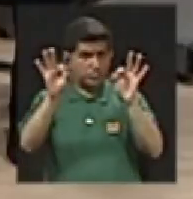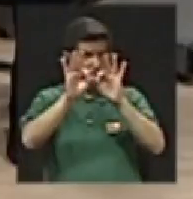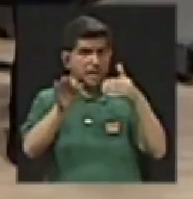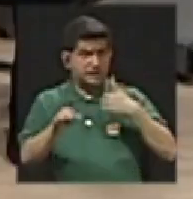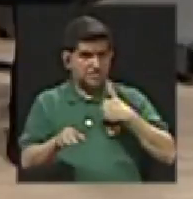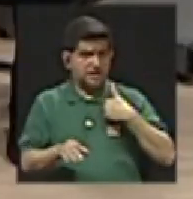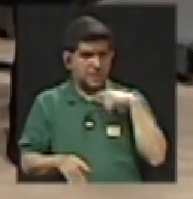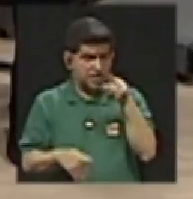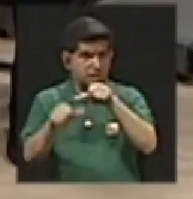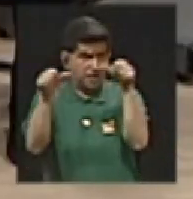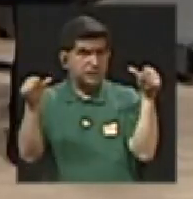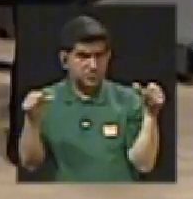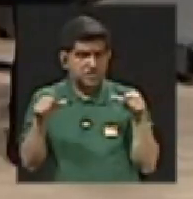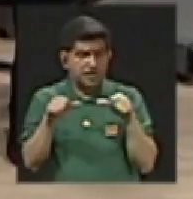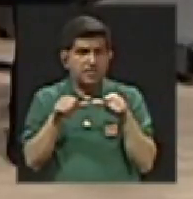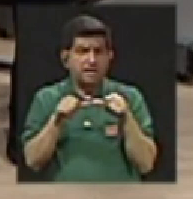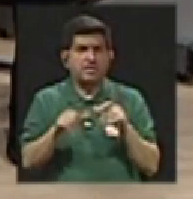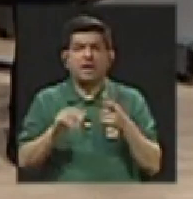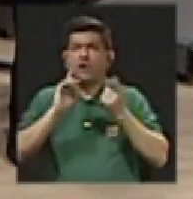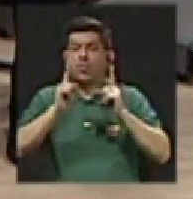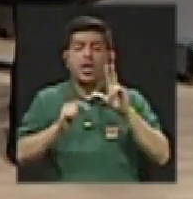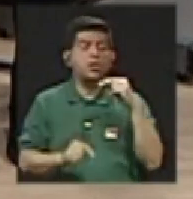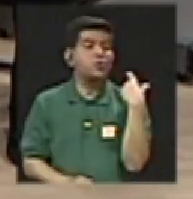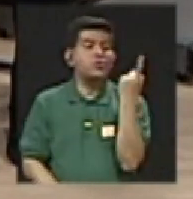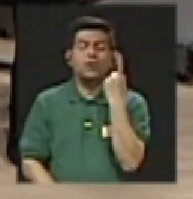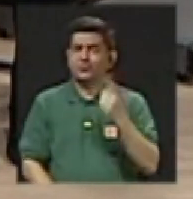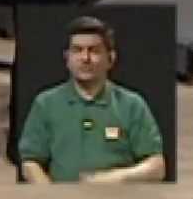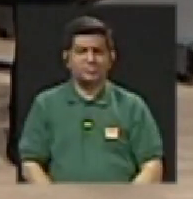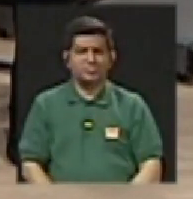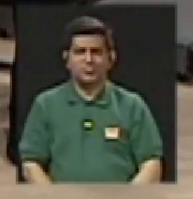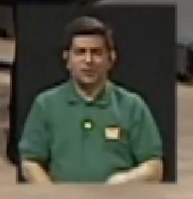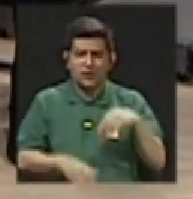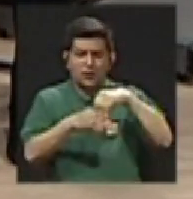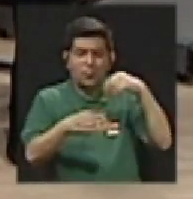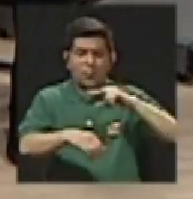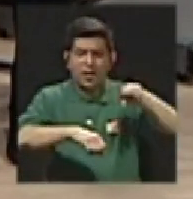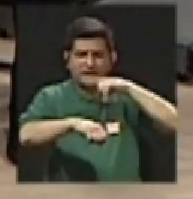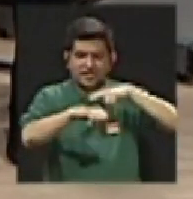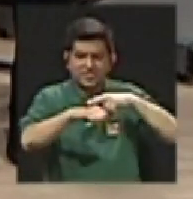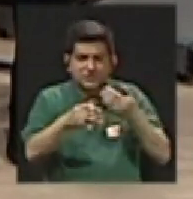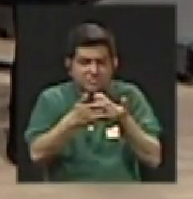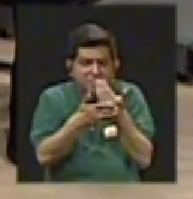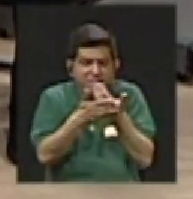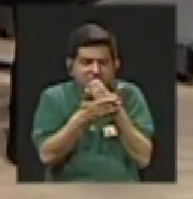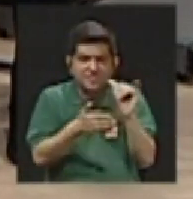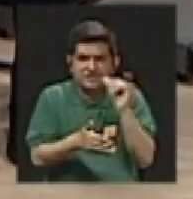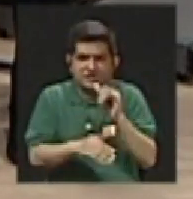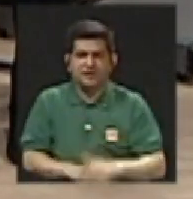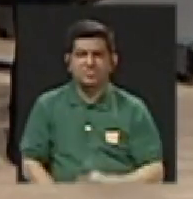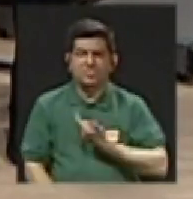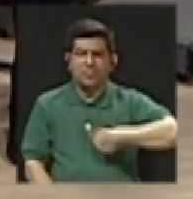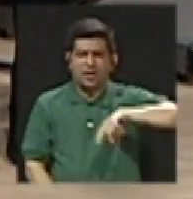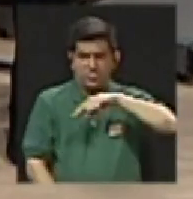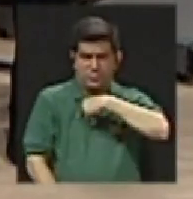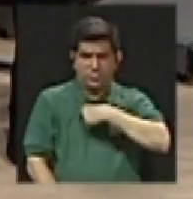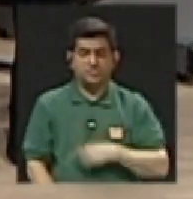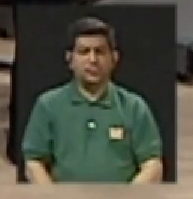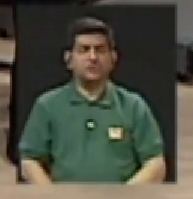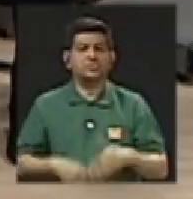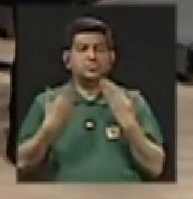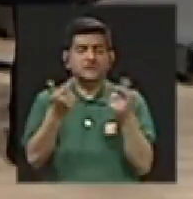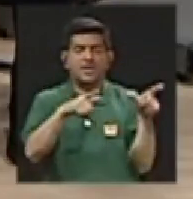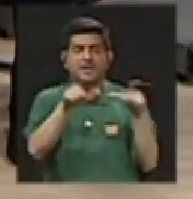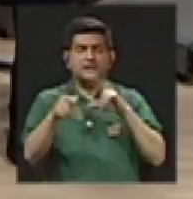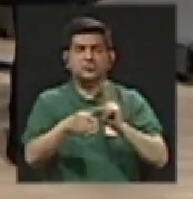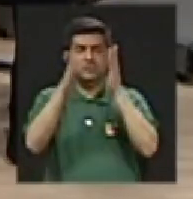en este particular es no solo la renovación en las cuentas nacionales, sino que además estamos poniendo a disposición